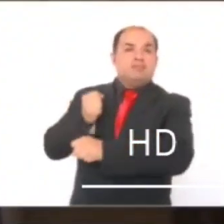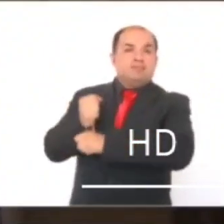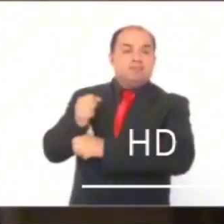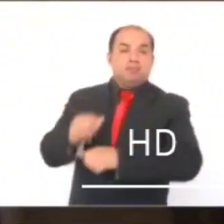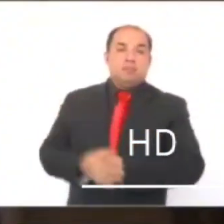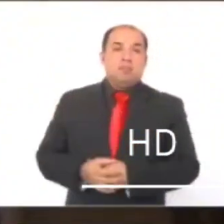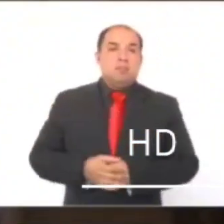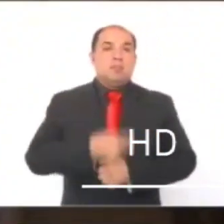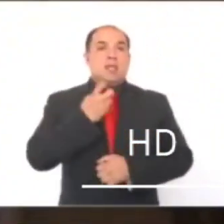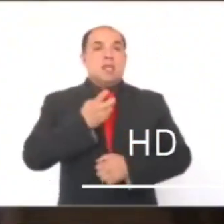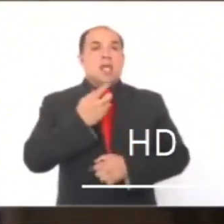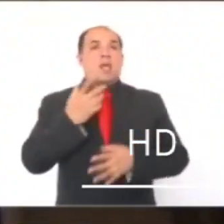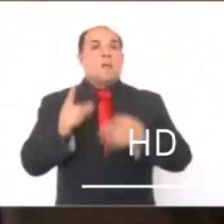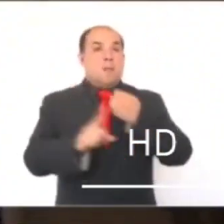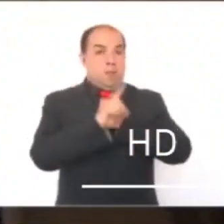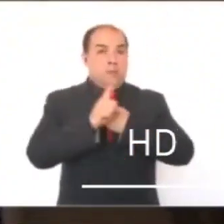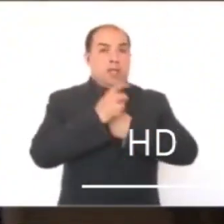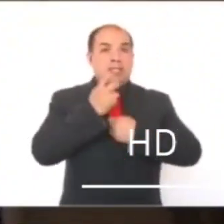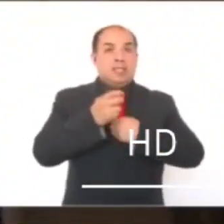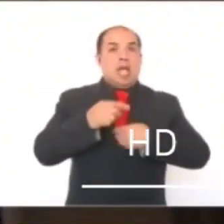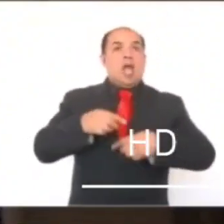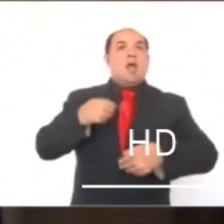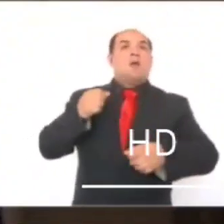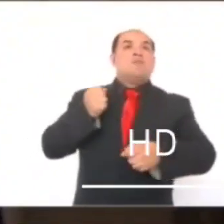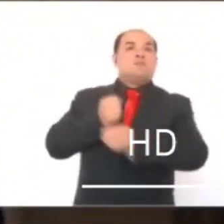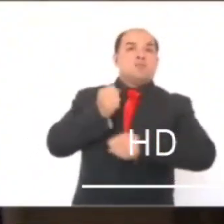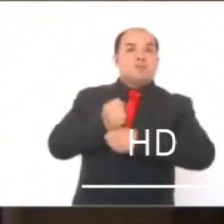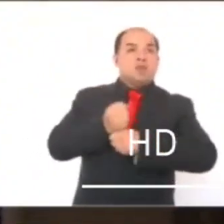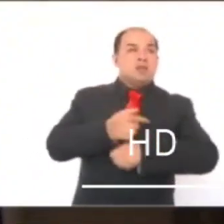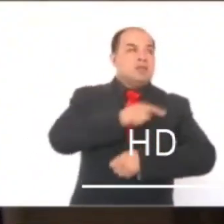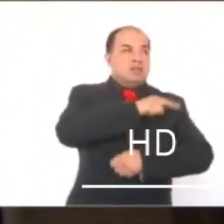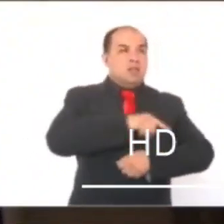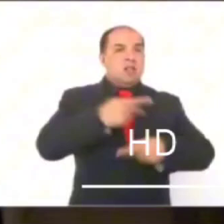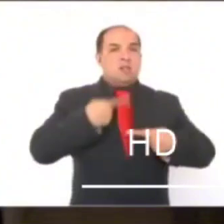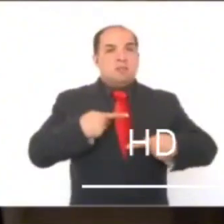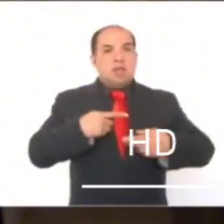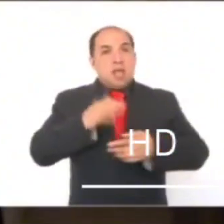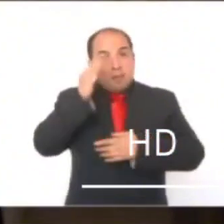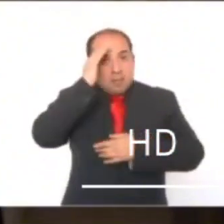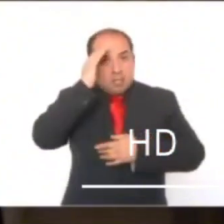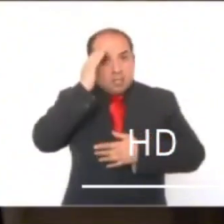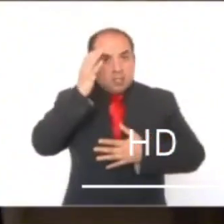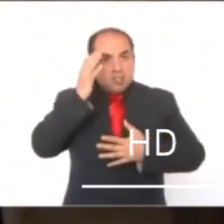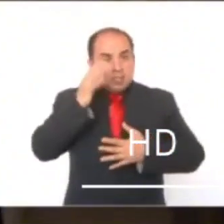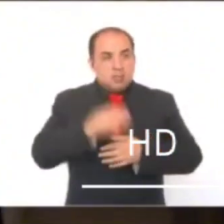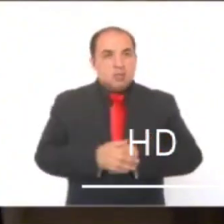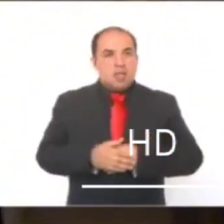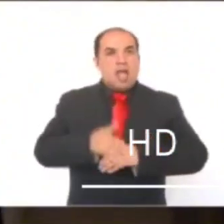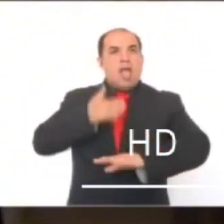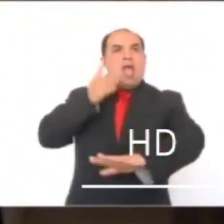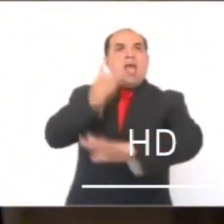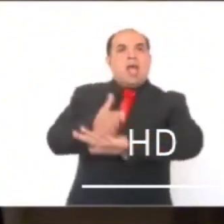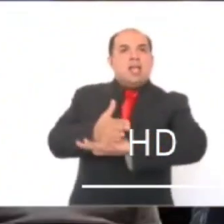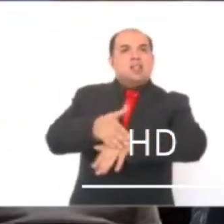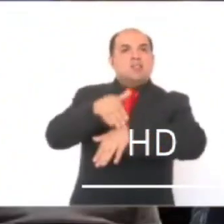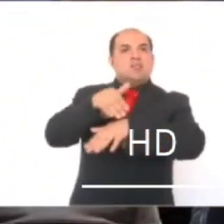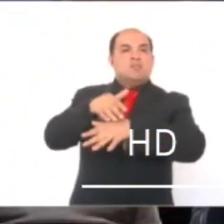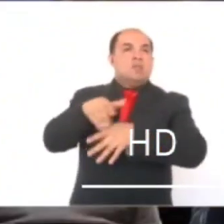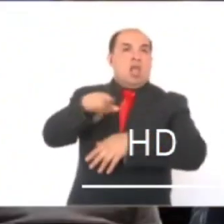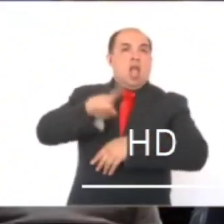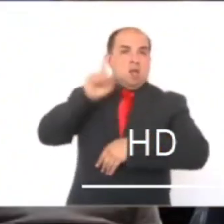de este tipo de actos violentos es que el agresor, en su pretensión de castigar y someter a la